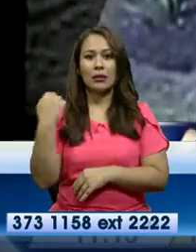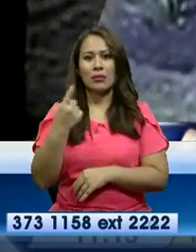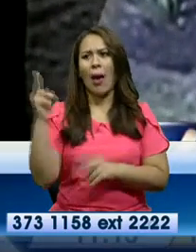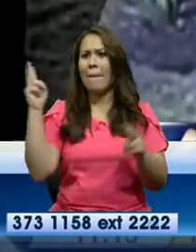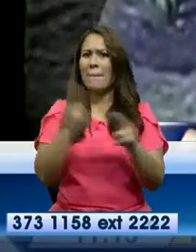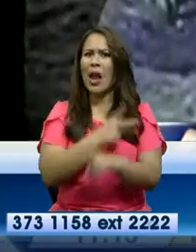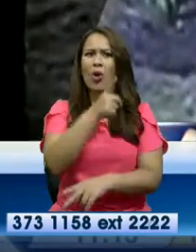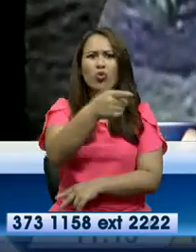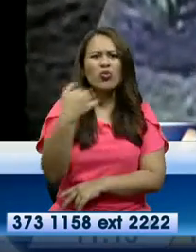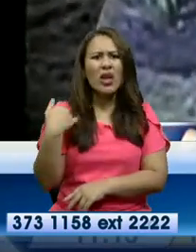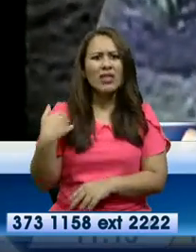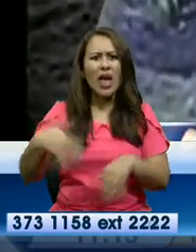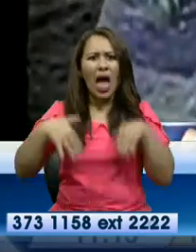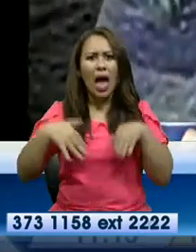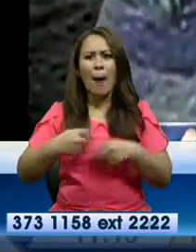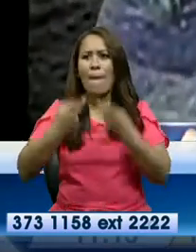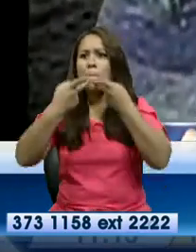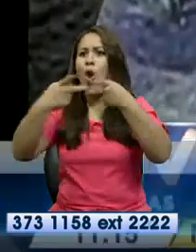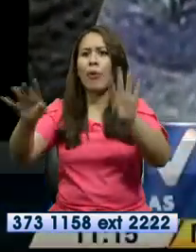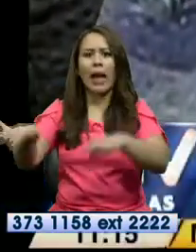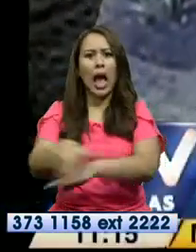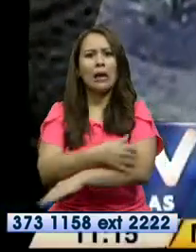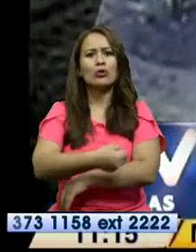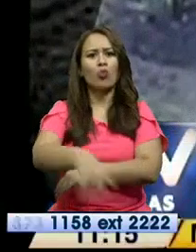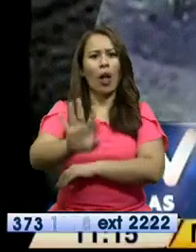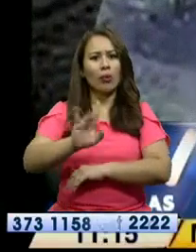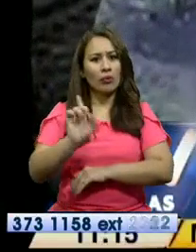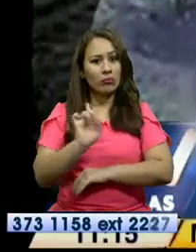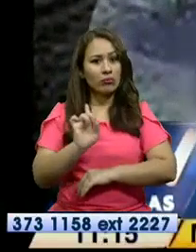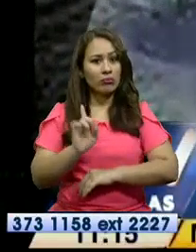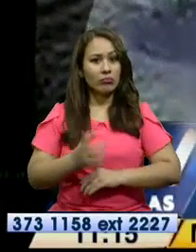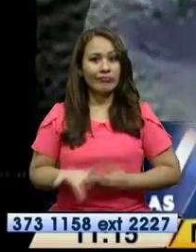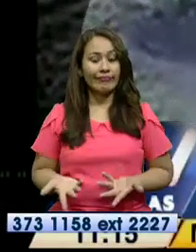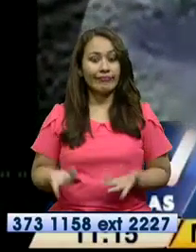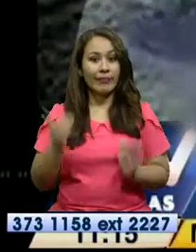animal peligroso en un lugar público.